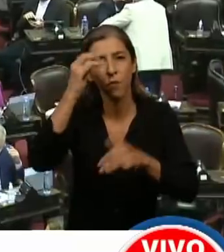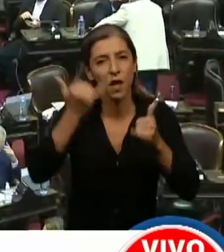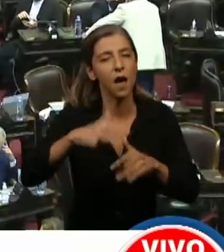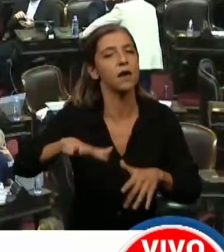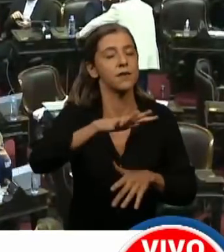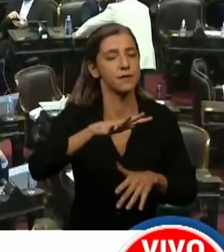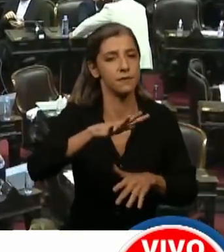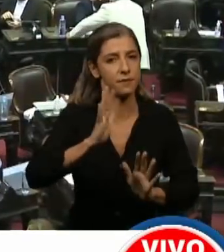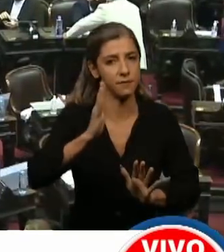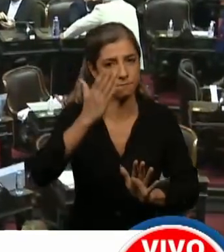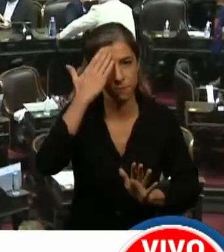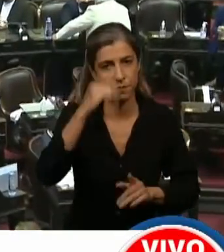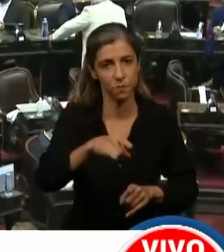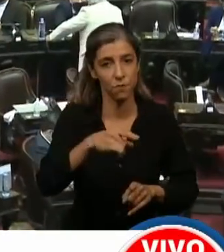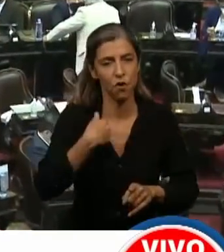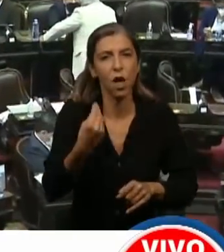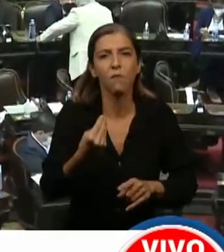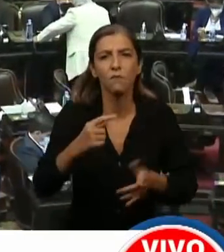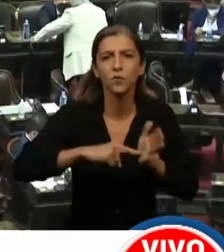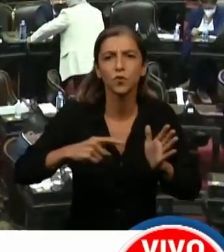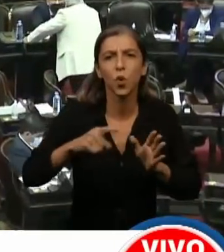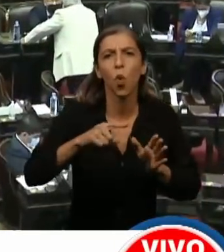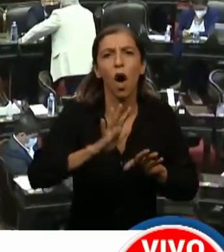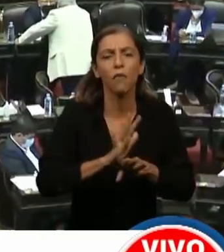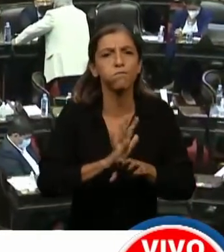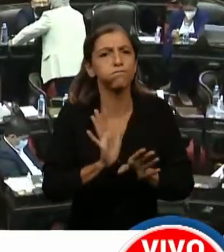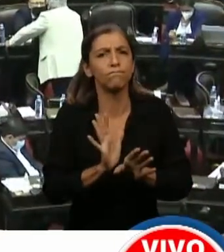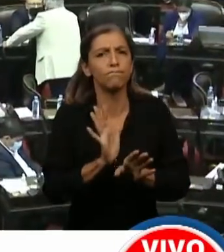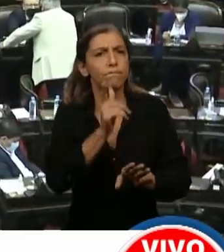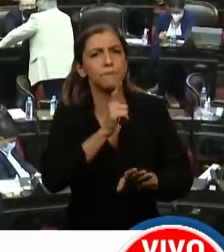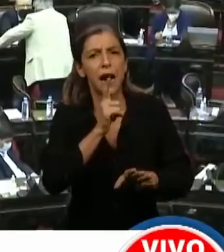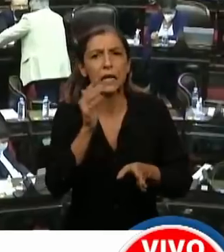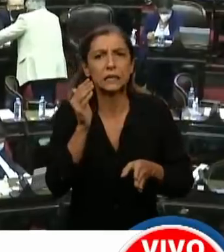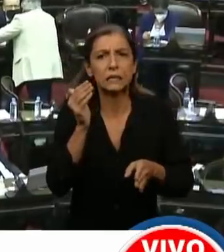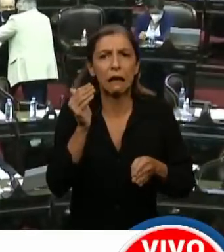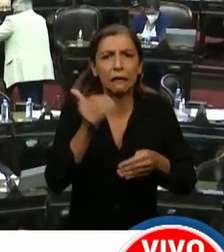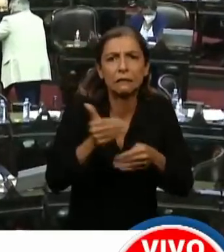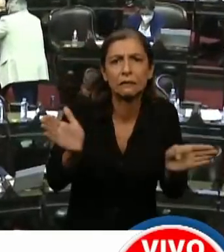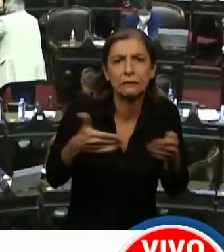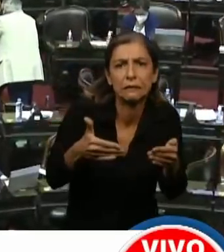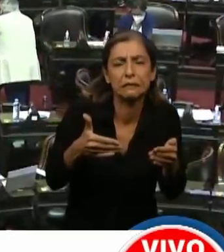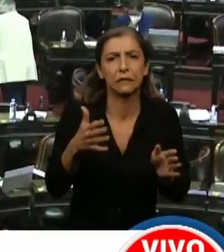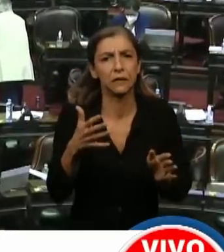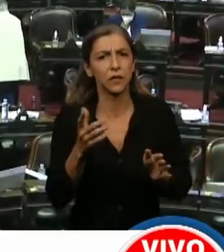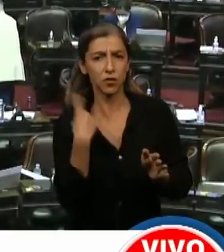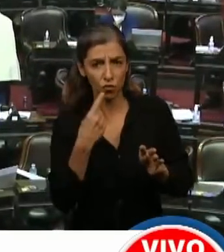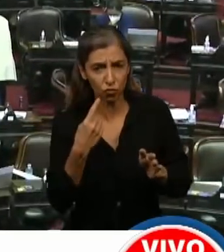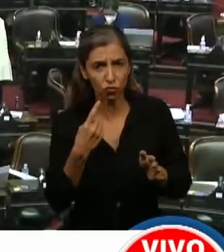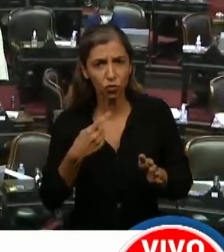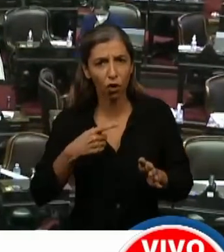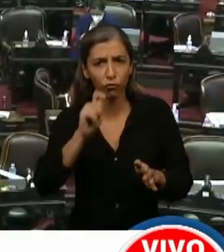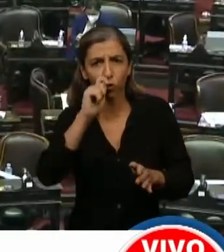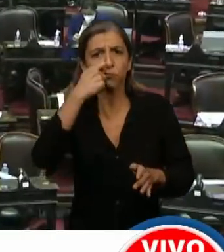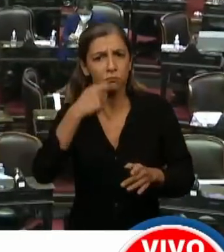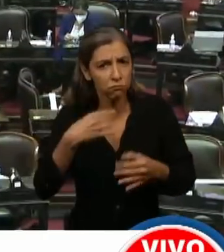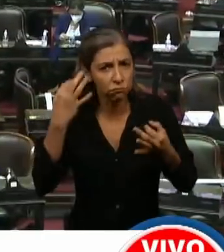encerrados en una ciudad con PCR para hacer 70 kilómetros y no por más de